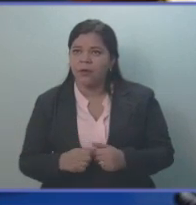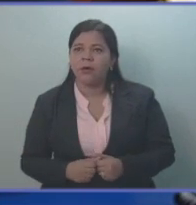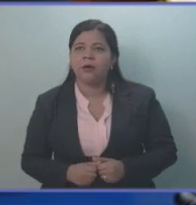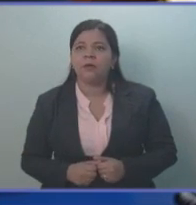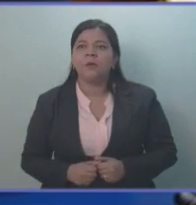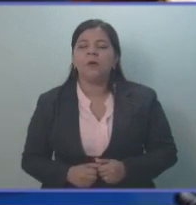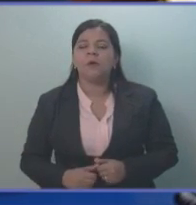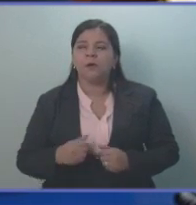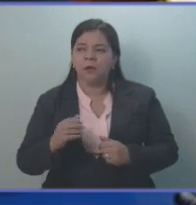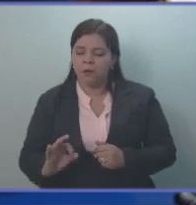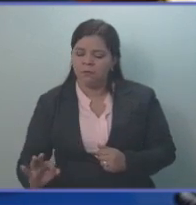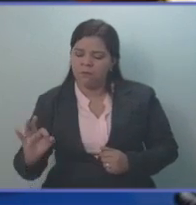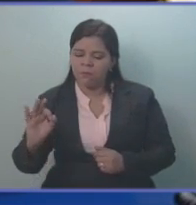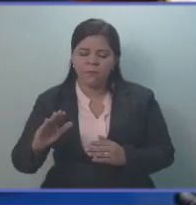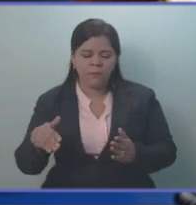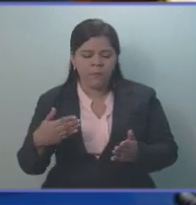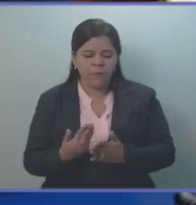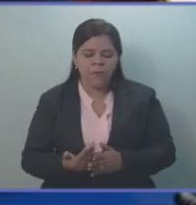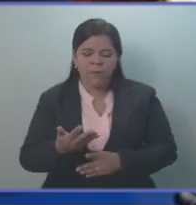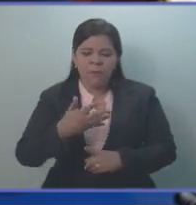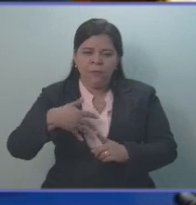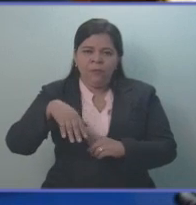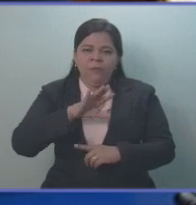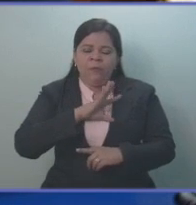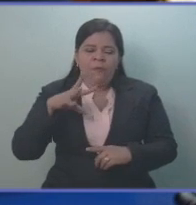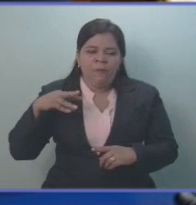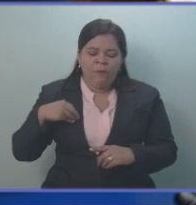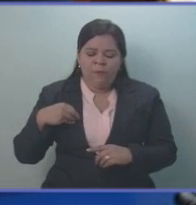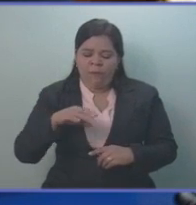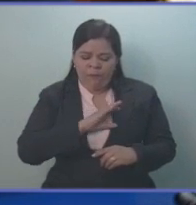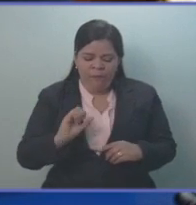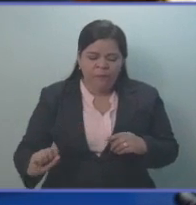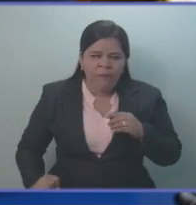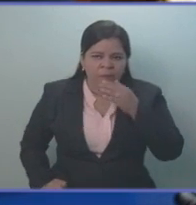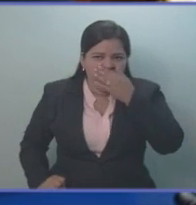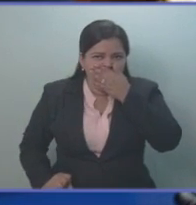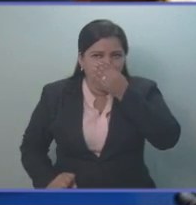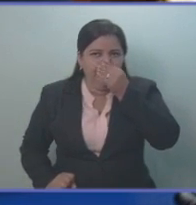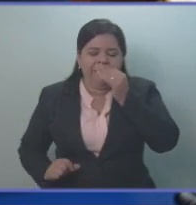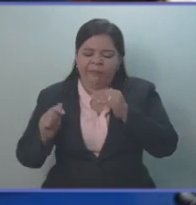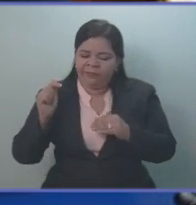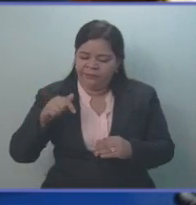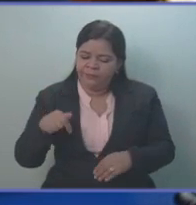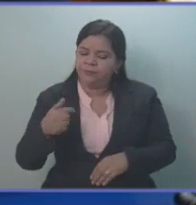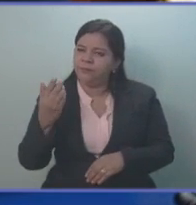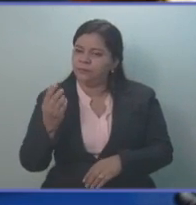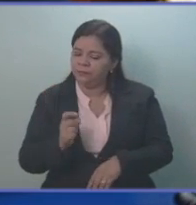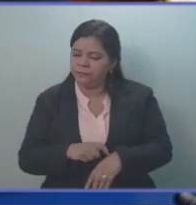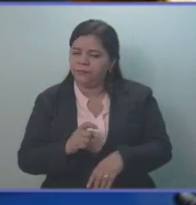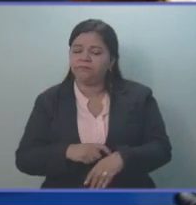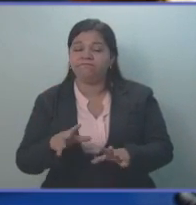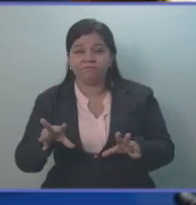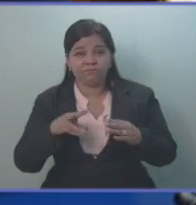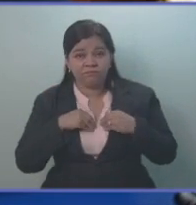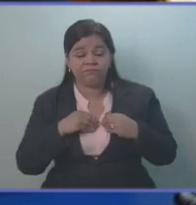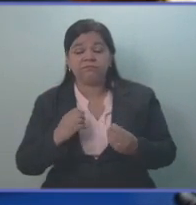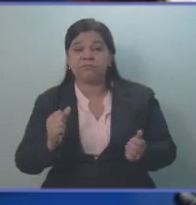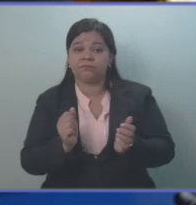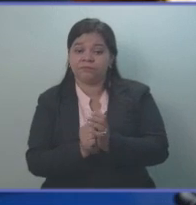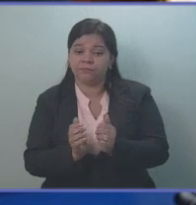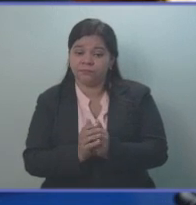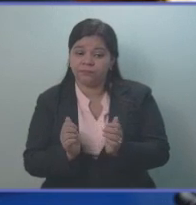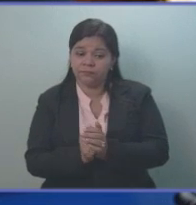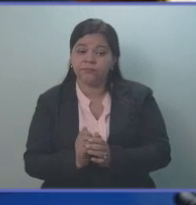a mejorar las condiciones de las familias salvadoreñas que hoy se van a ver afectadas por el problema